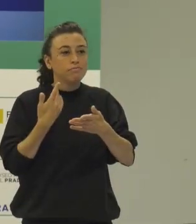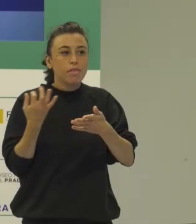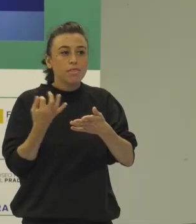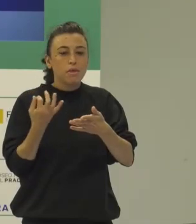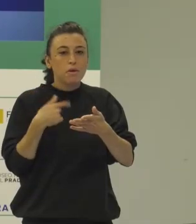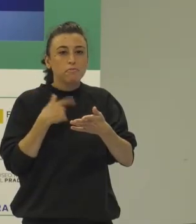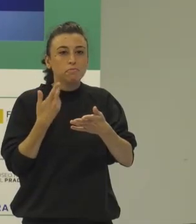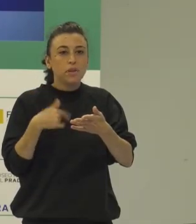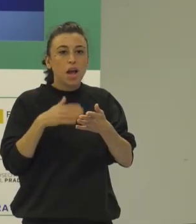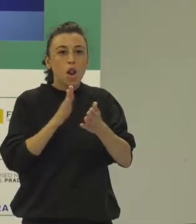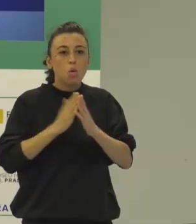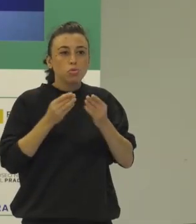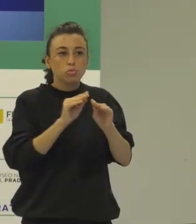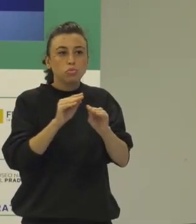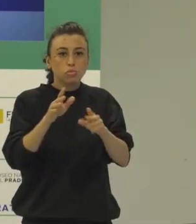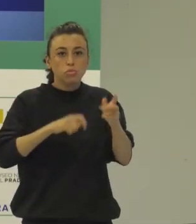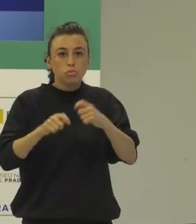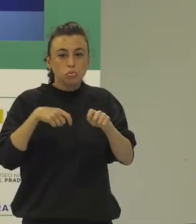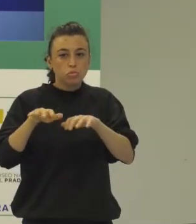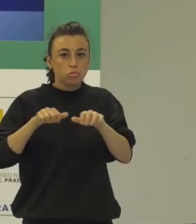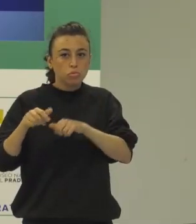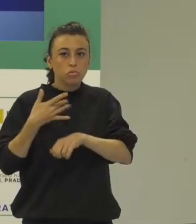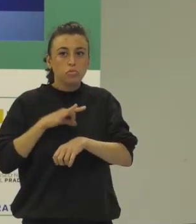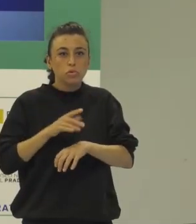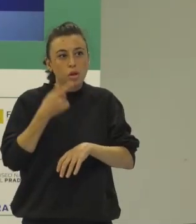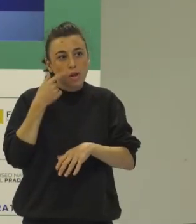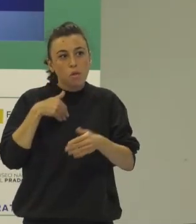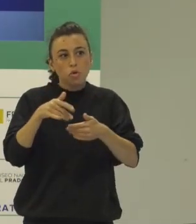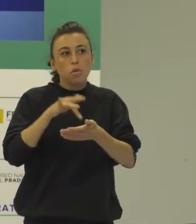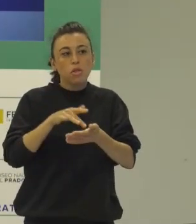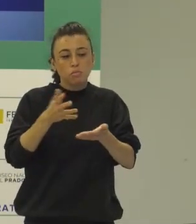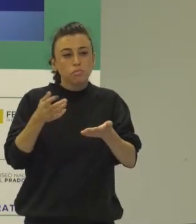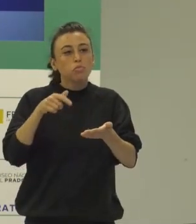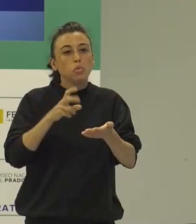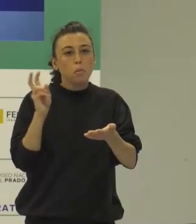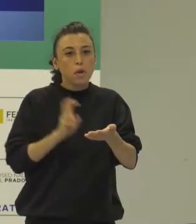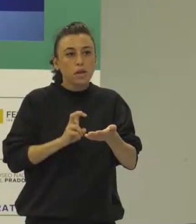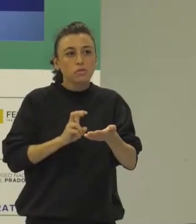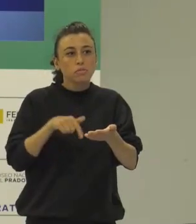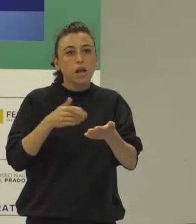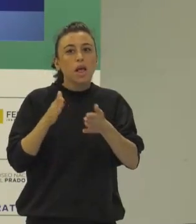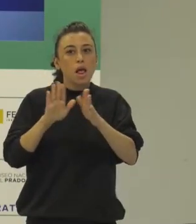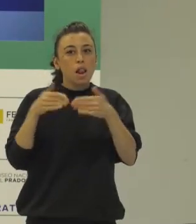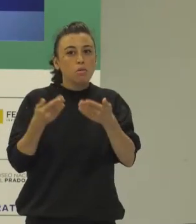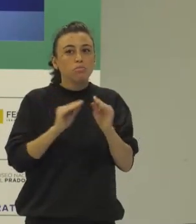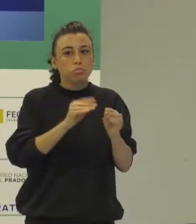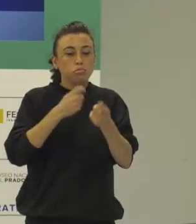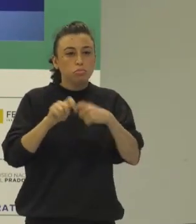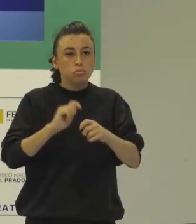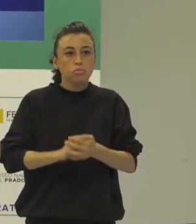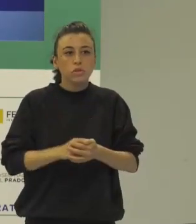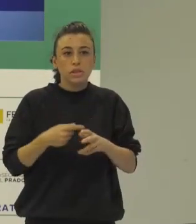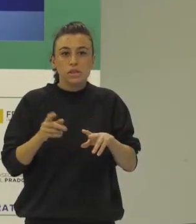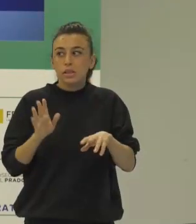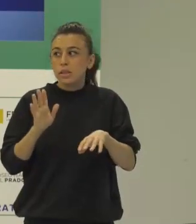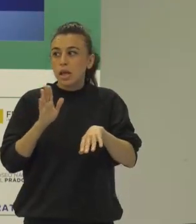aquí, esperamos tener algún libro disponible para que la gente se pueda zambullir en ellos. Y a mi izquierda está Edith Pineda, periodista